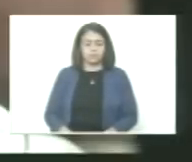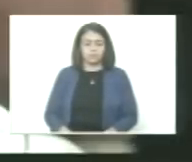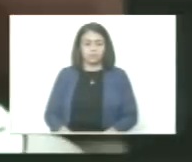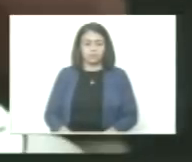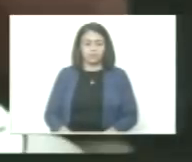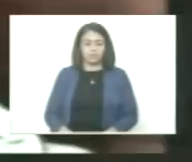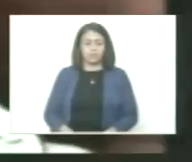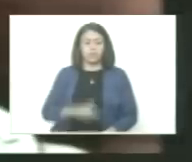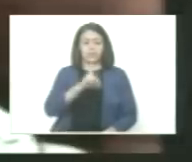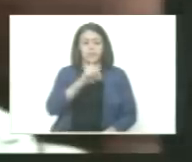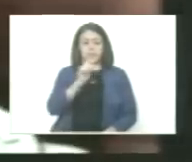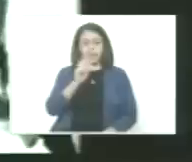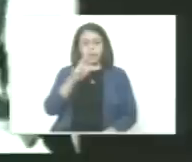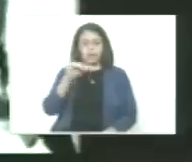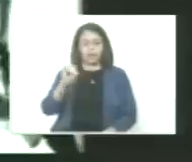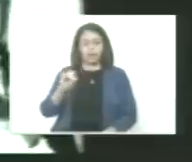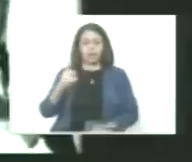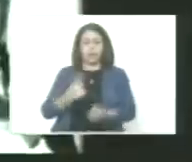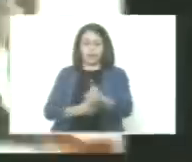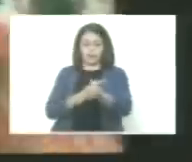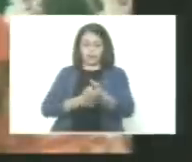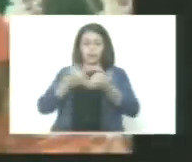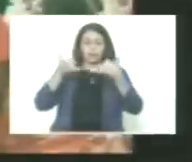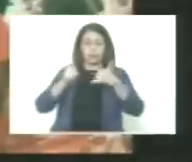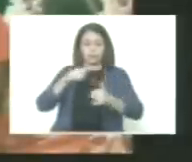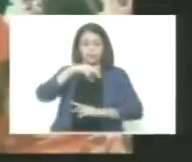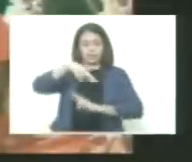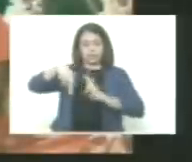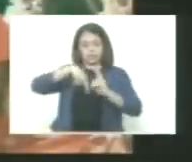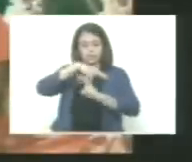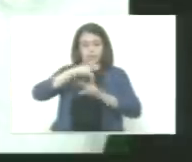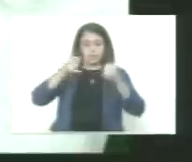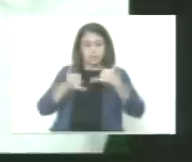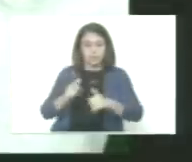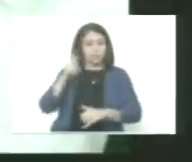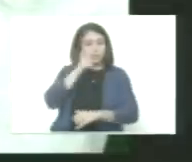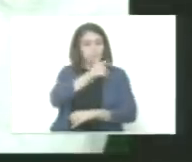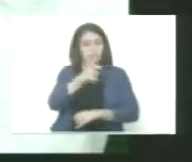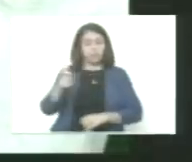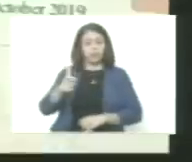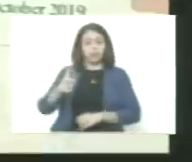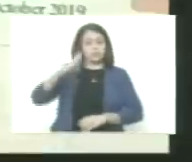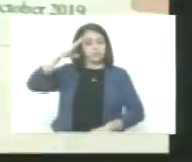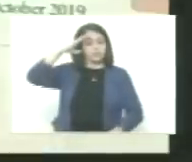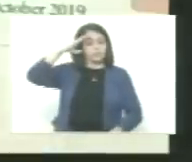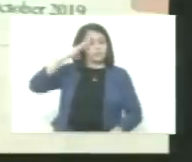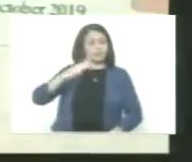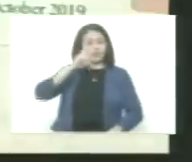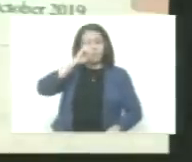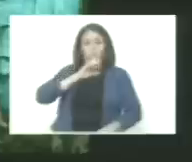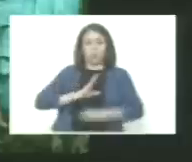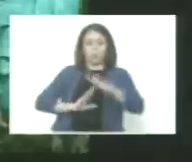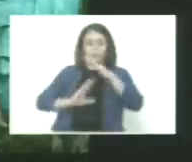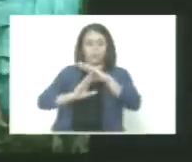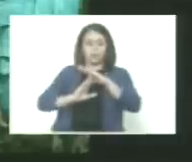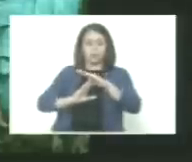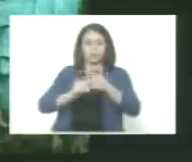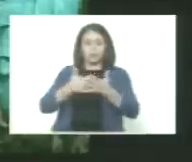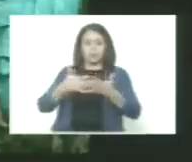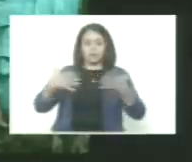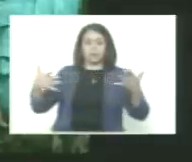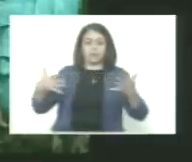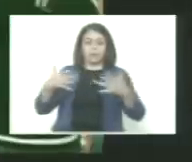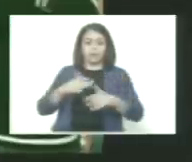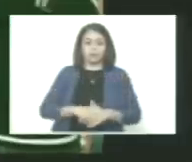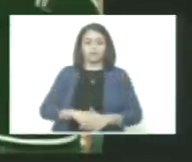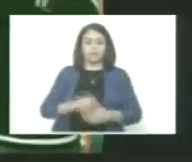Querido hermano, hijo de esta revolución, hijo de este pueblo, soldado humilde y grande